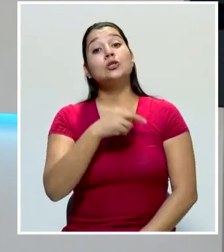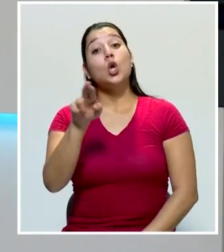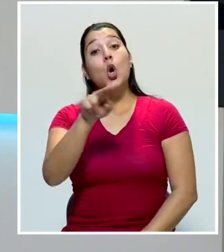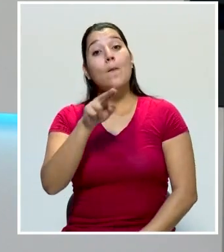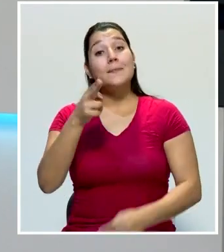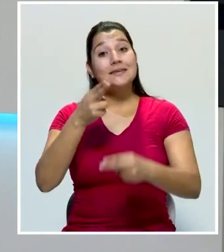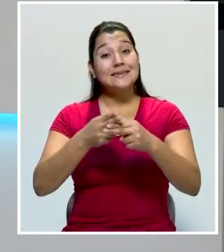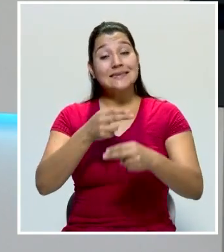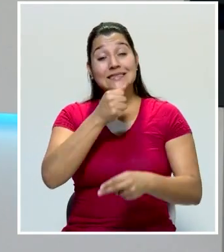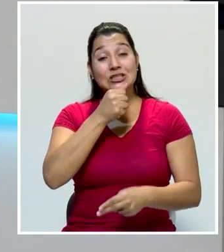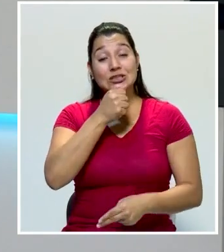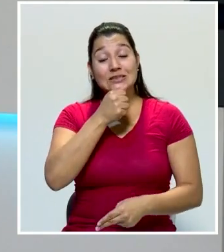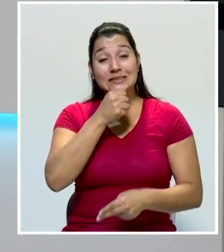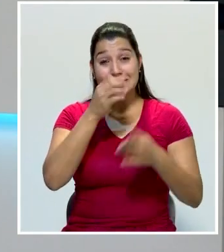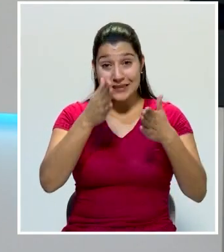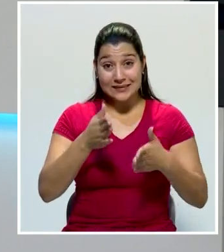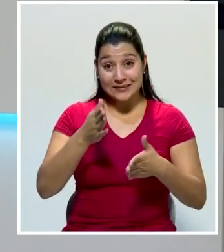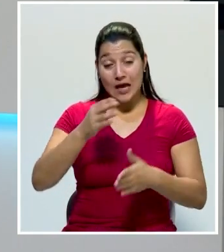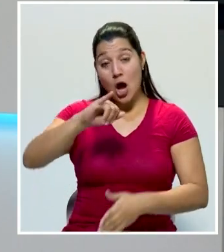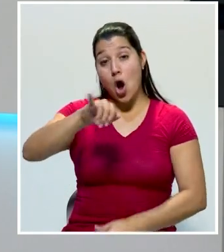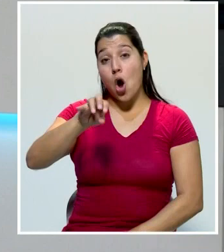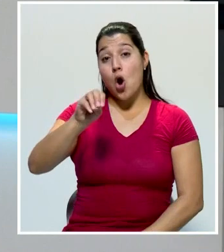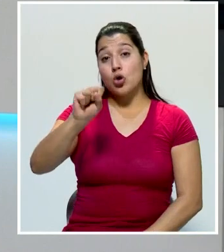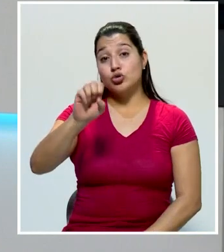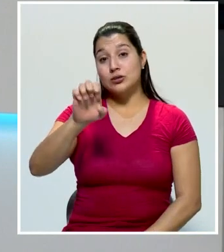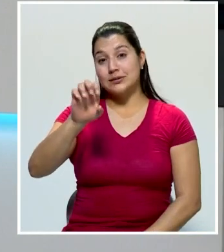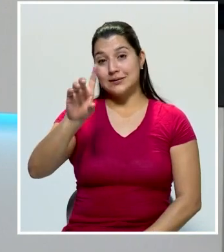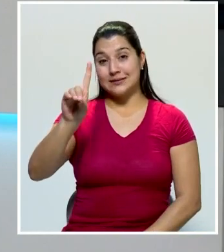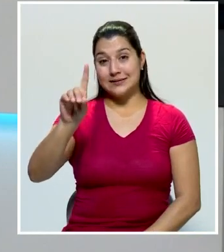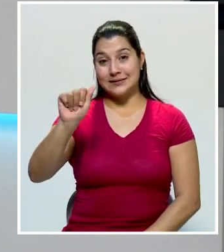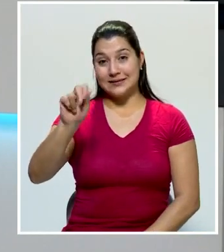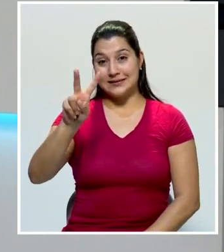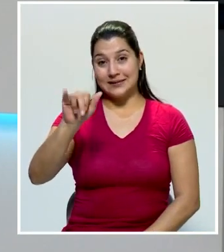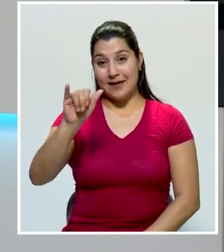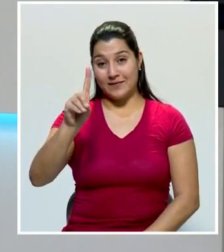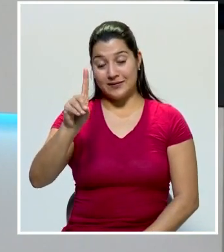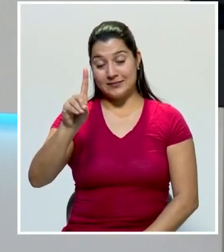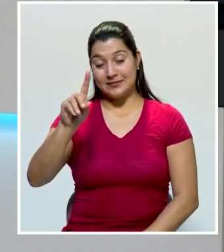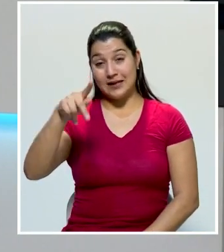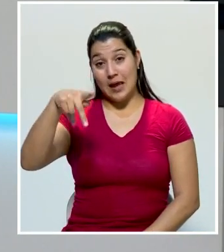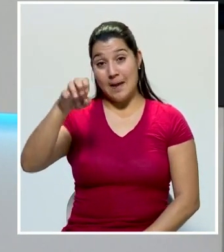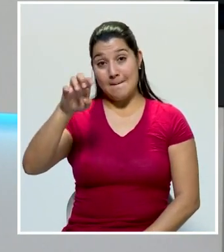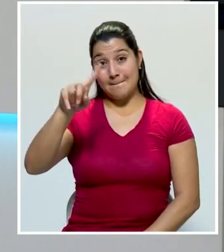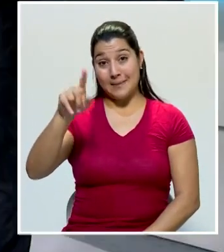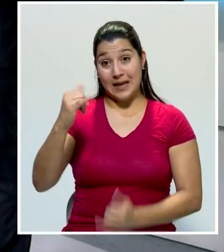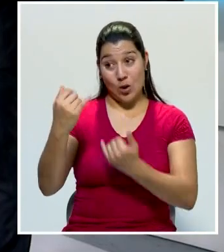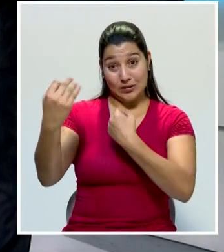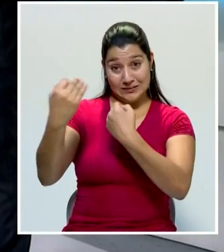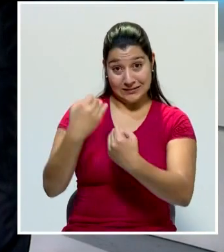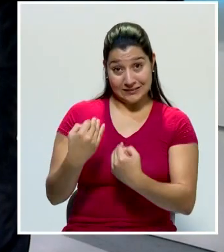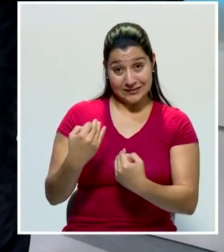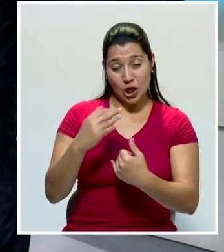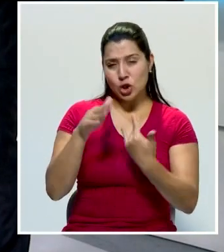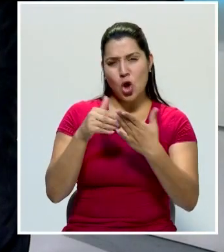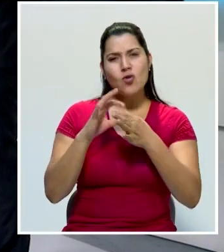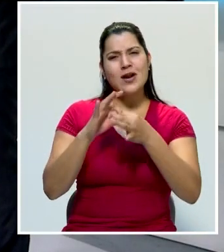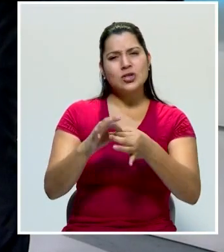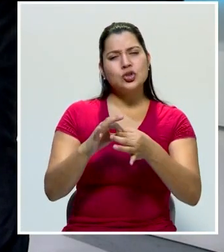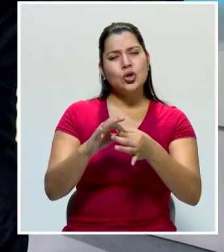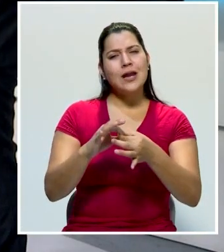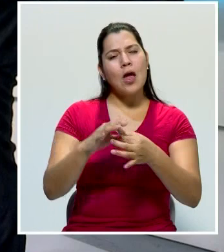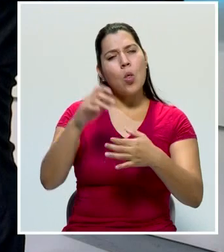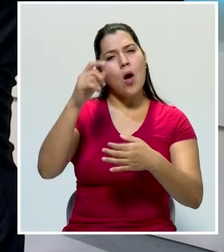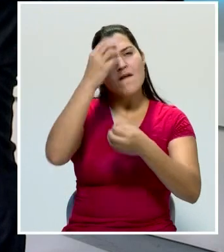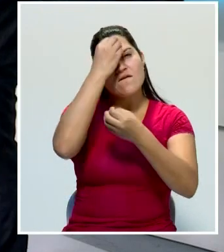periodista José David Pérez, nos amplía los detalles brindados hoy en conferencia de prensa. Buenas noches, José David.